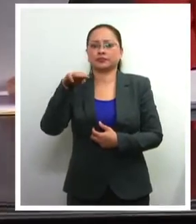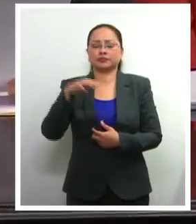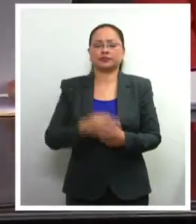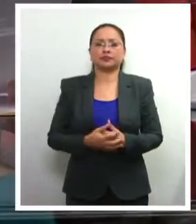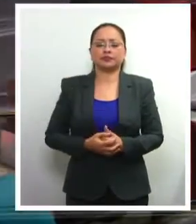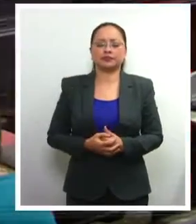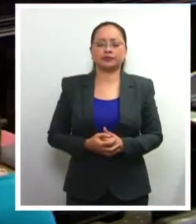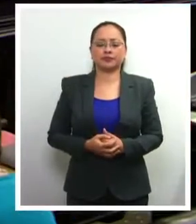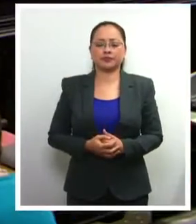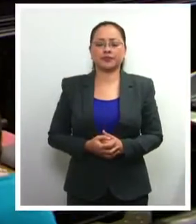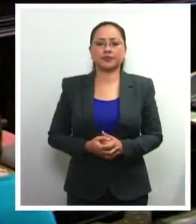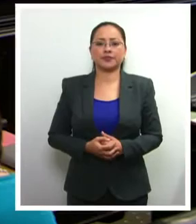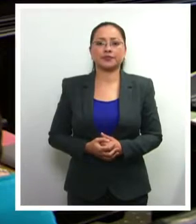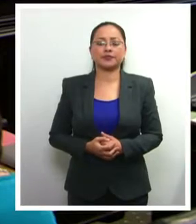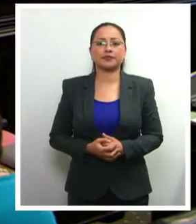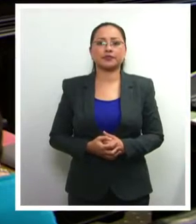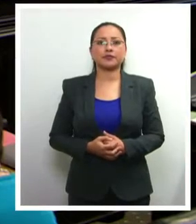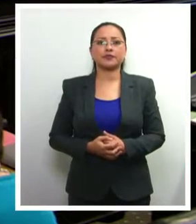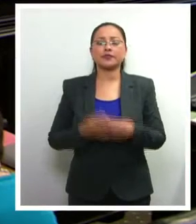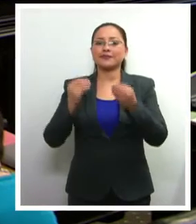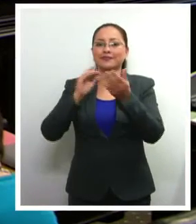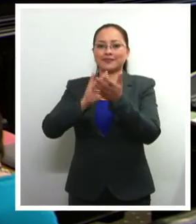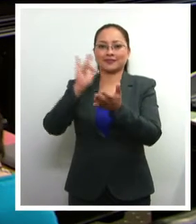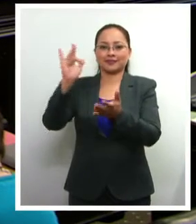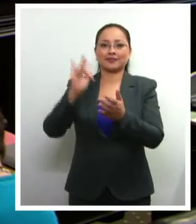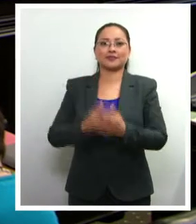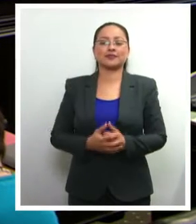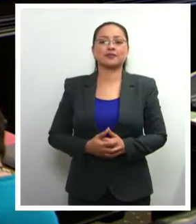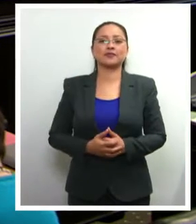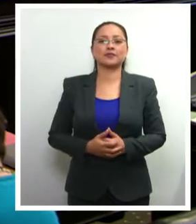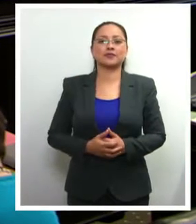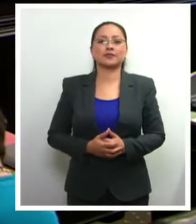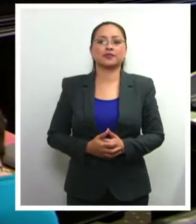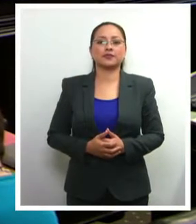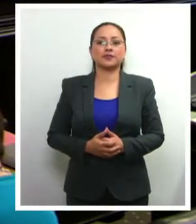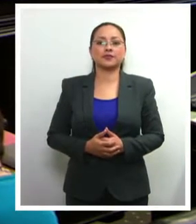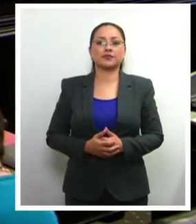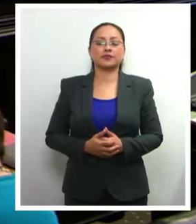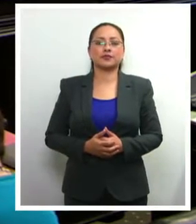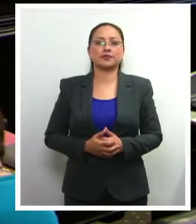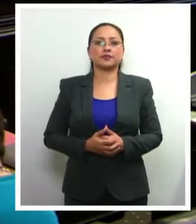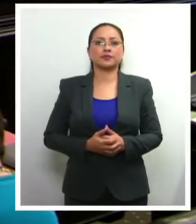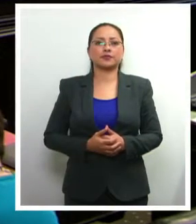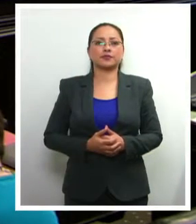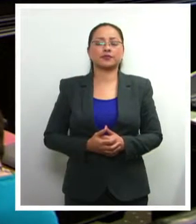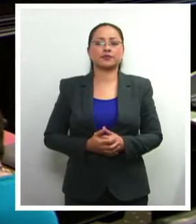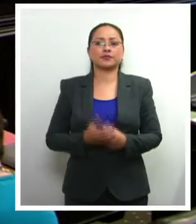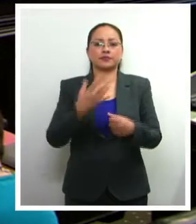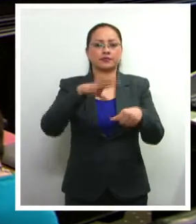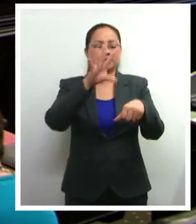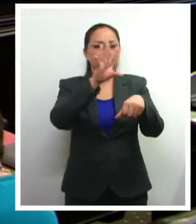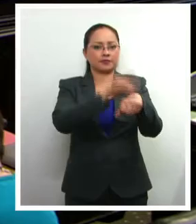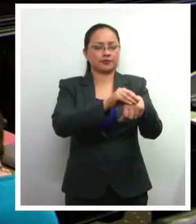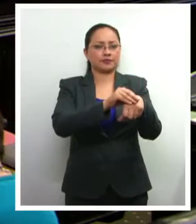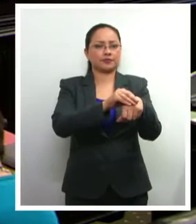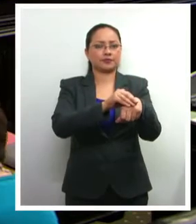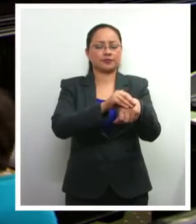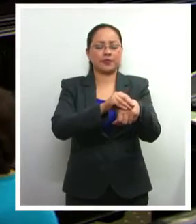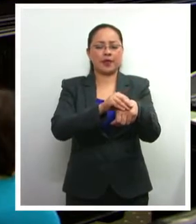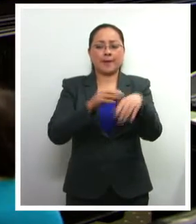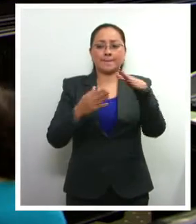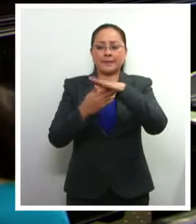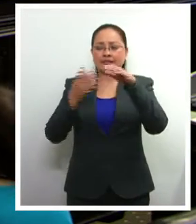México. Muchas gracias. Con su venia, con la venia de la mesa y el